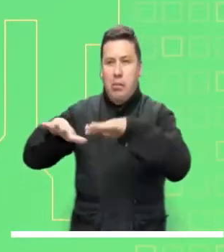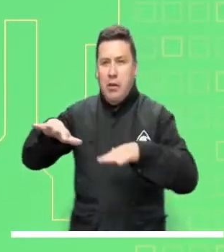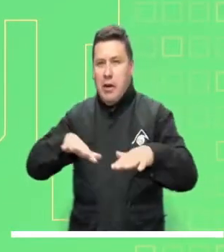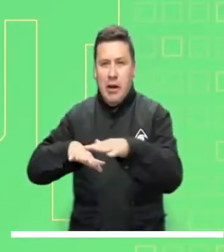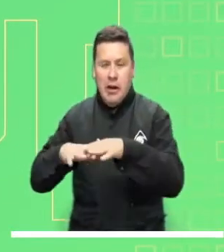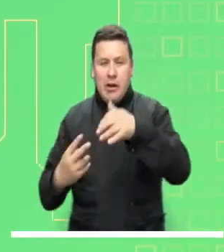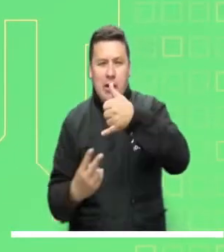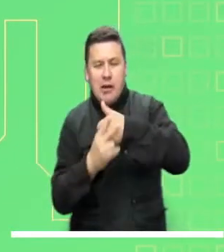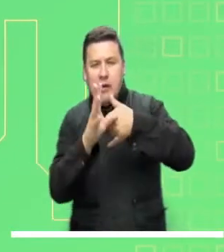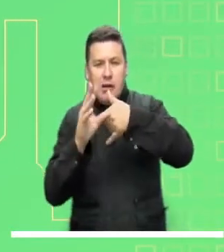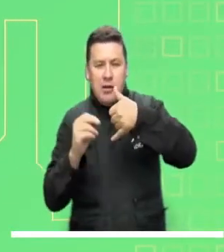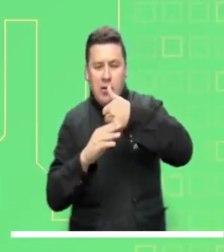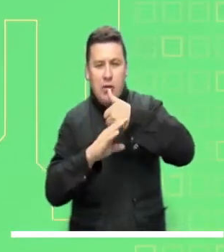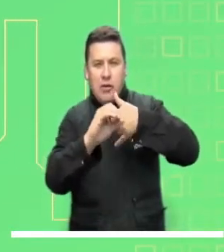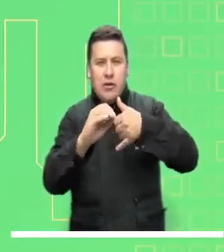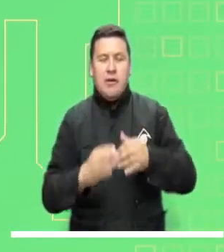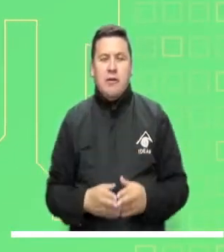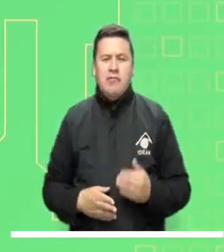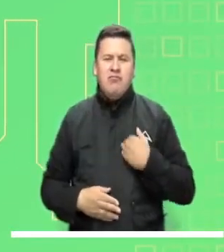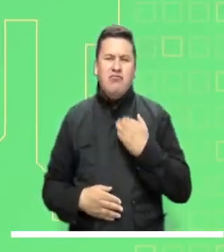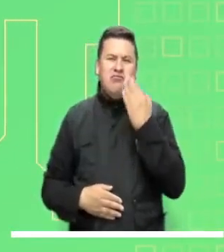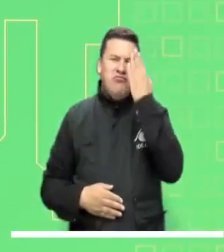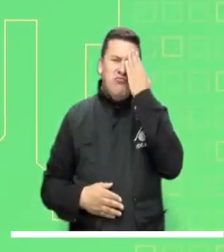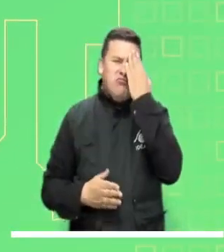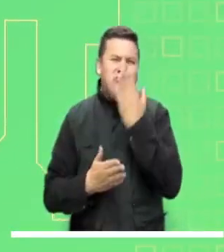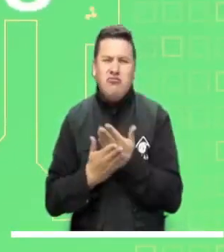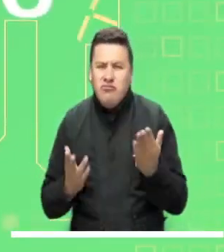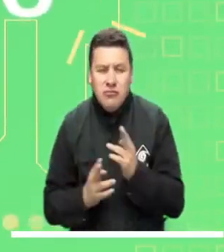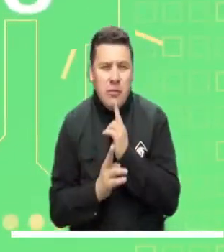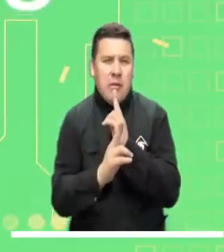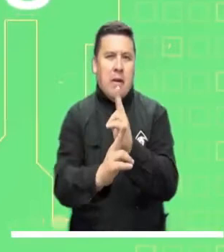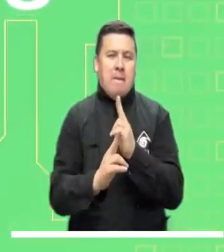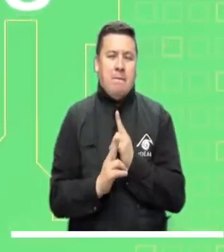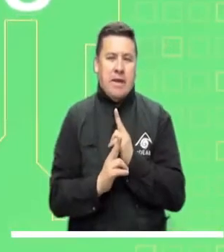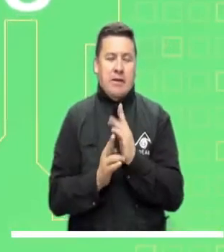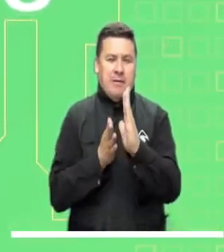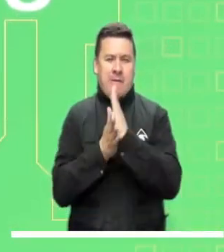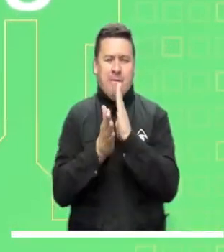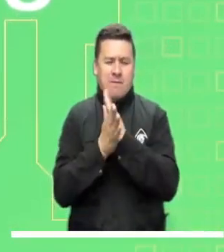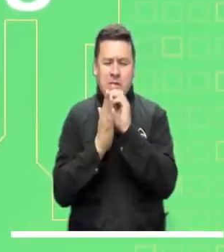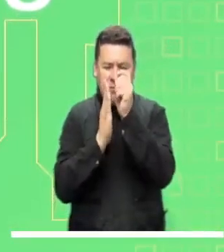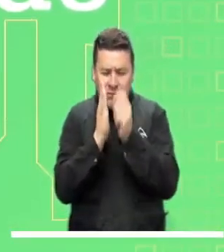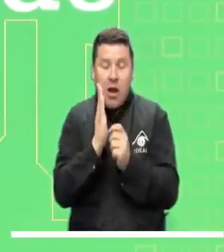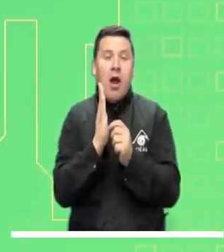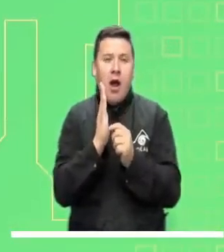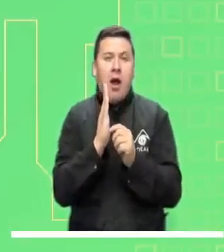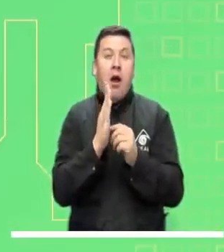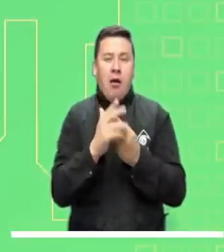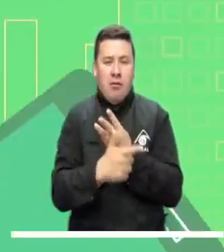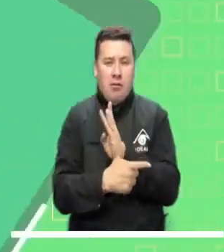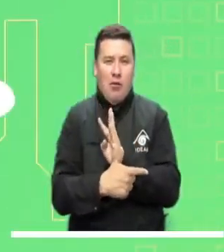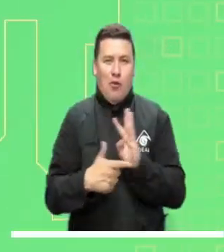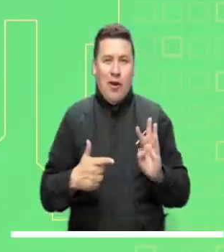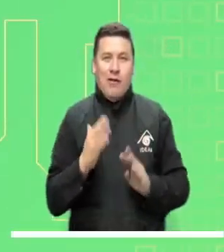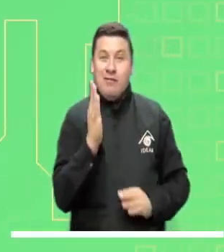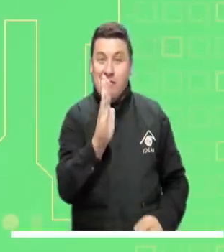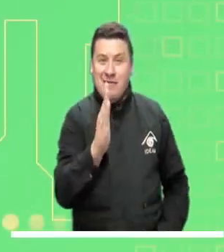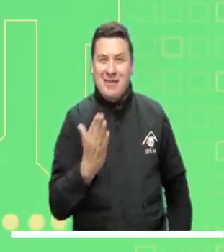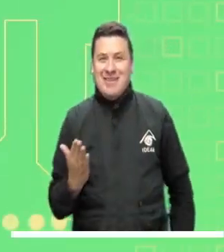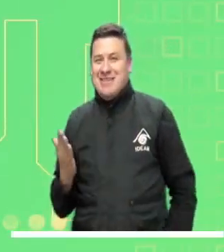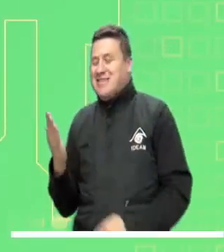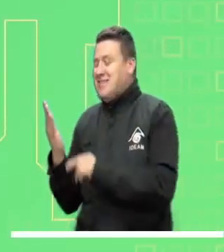departamentos de Cundinamarca. Manténgase bien informado y en tiempo real a través de nuestra aplicación Mi Pronóstico.